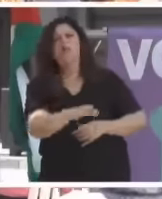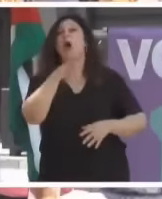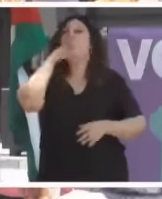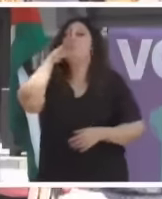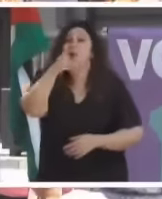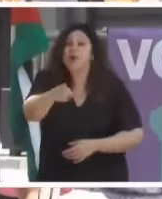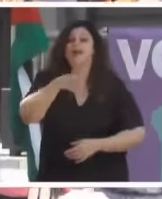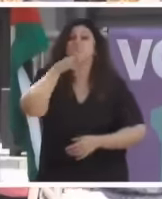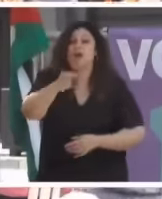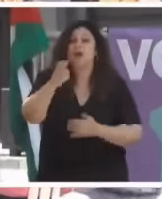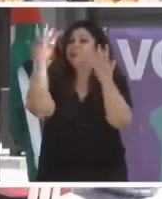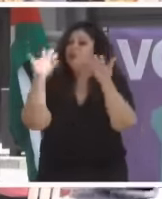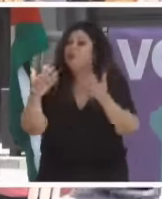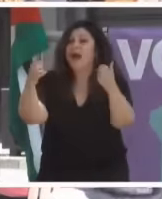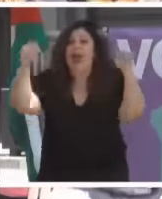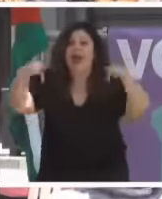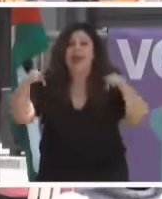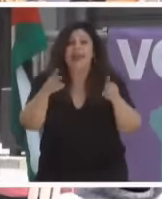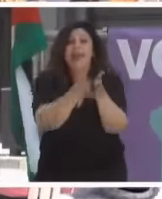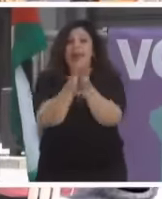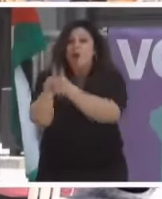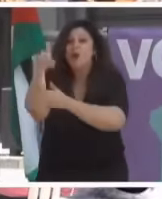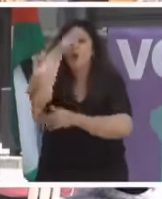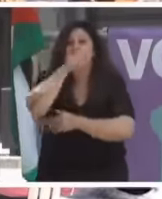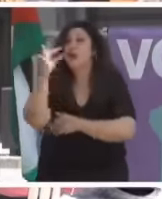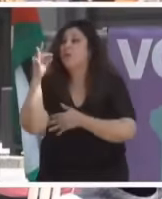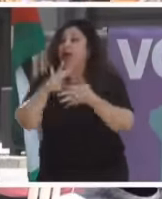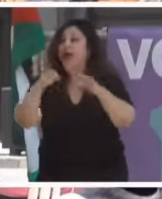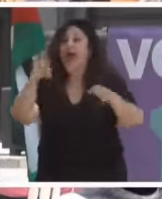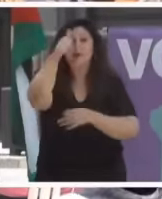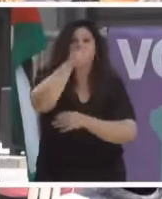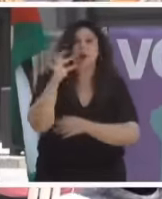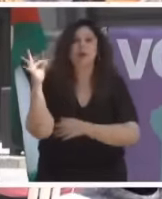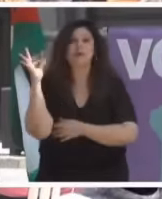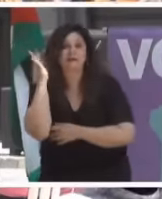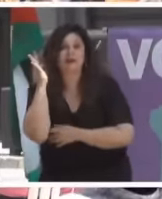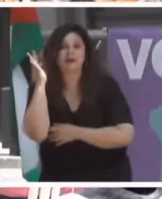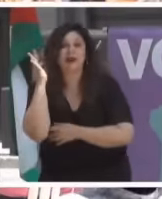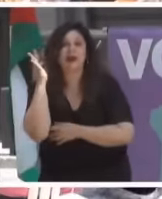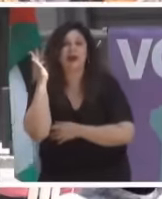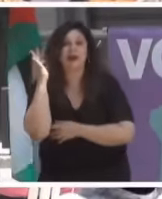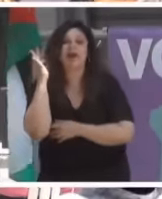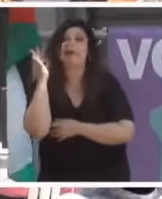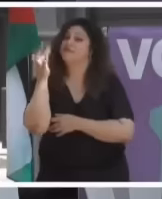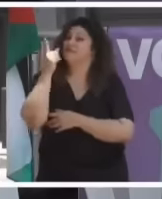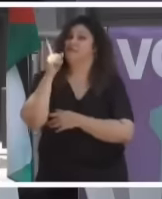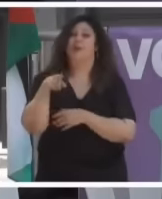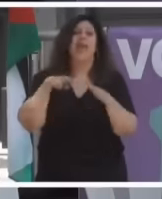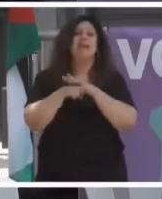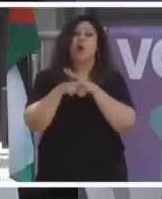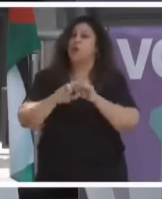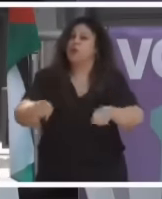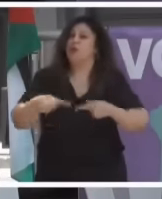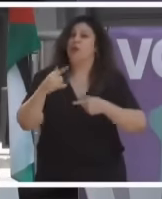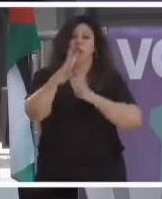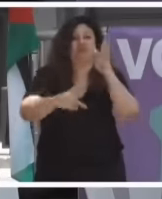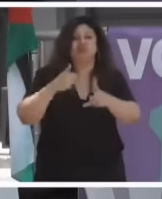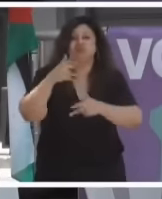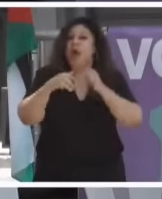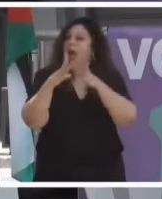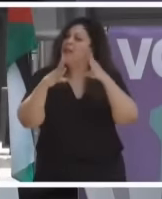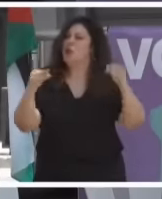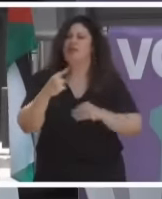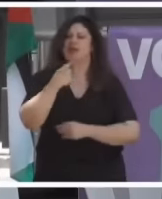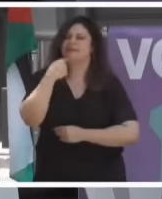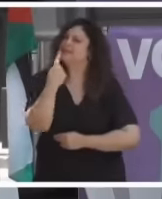Y por eso estamos aquí. Compañeros, compañeras, amigos, amigas, no podemos dejar de hablar del expolio de los recursos naturales en Andalucía, en